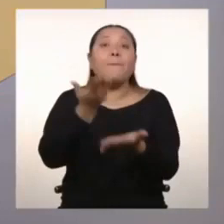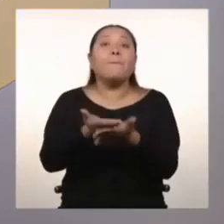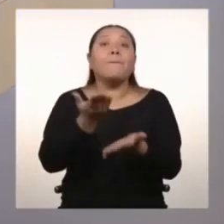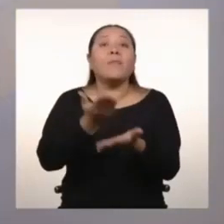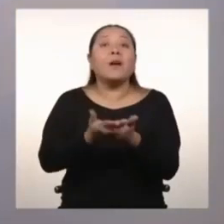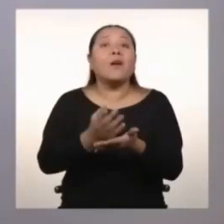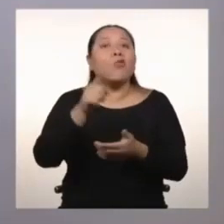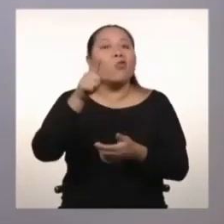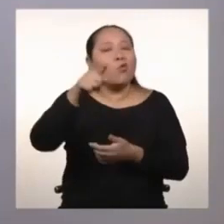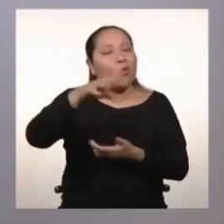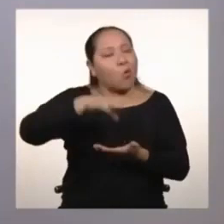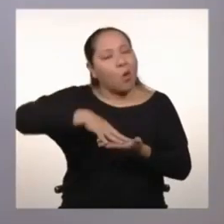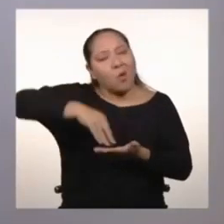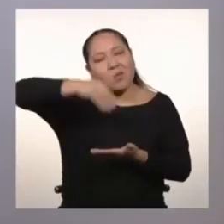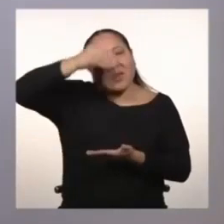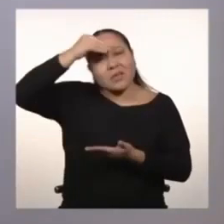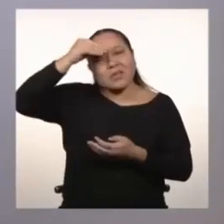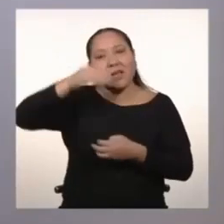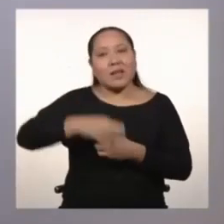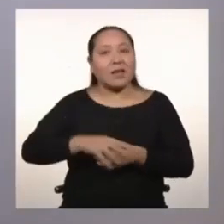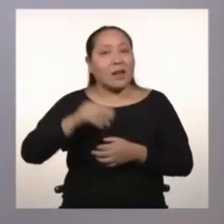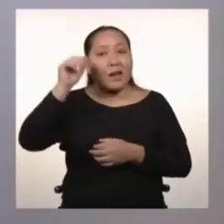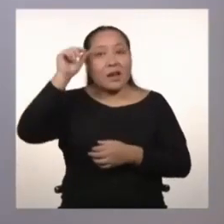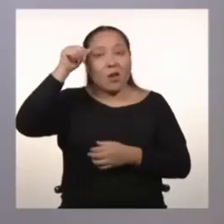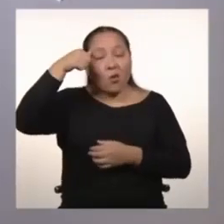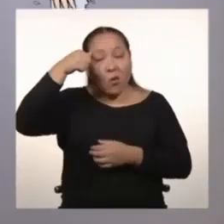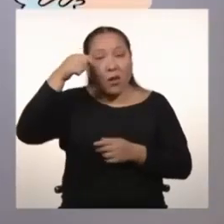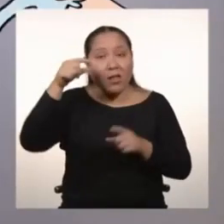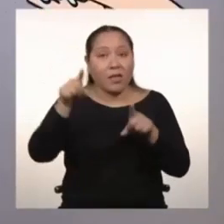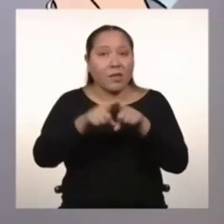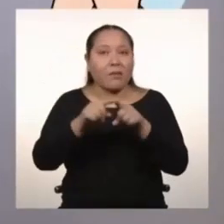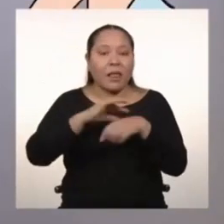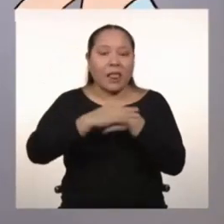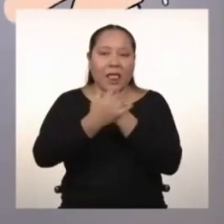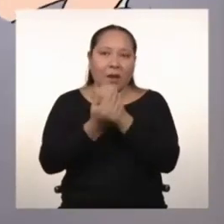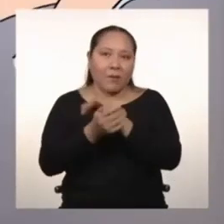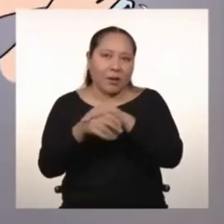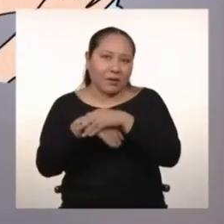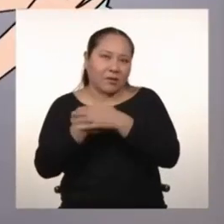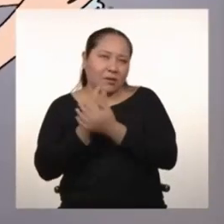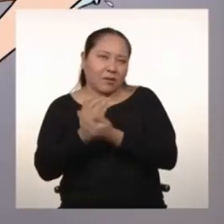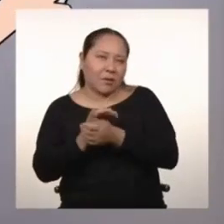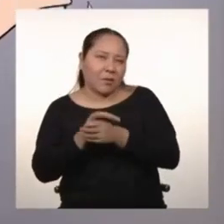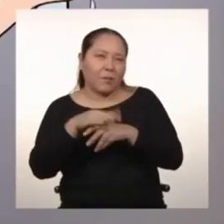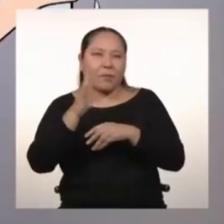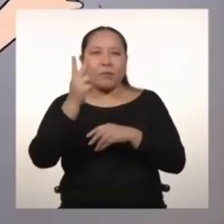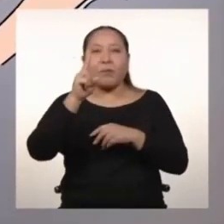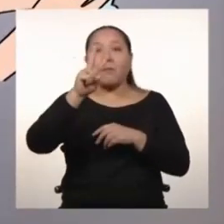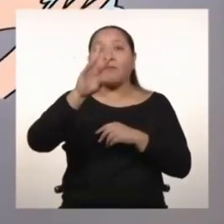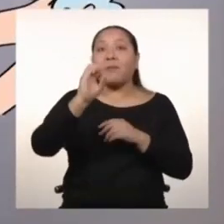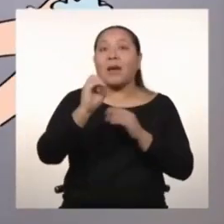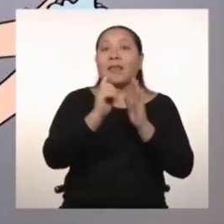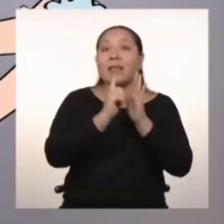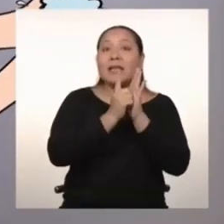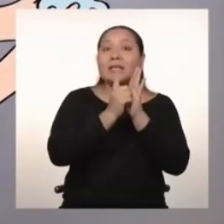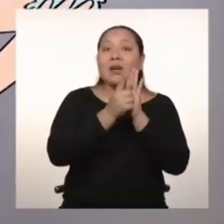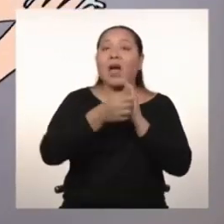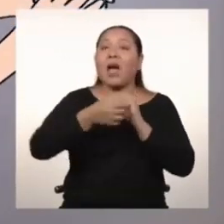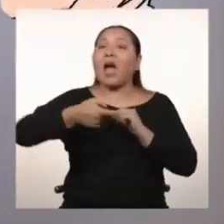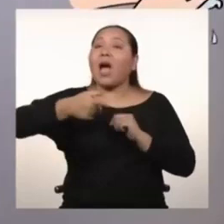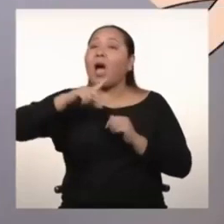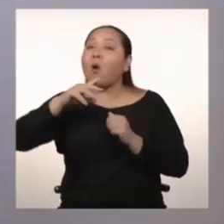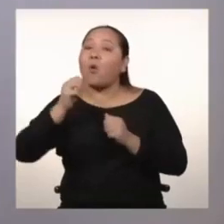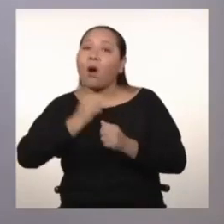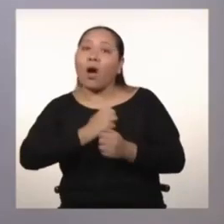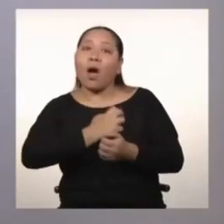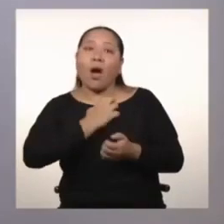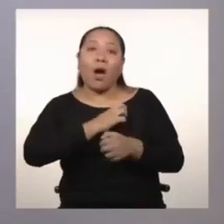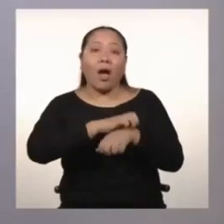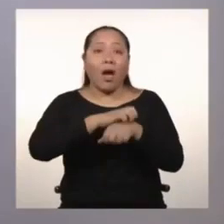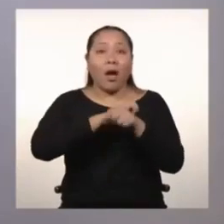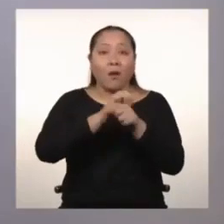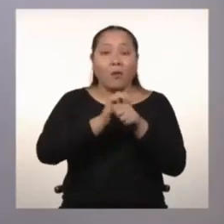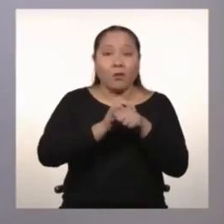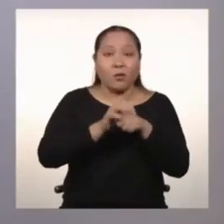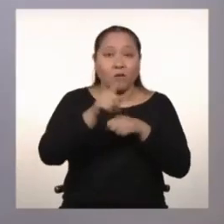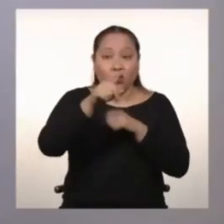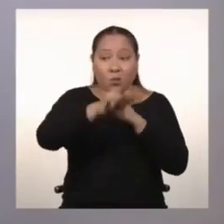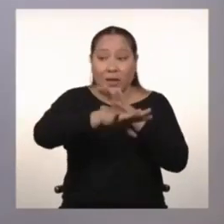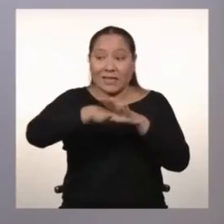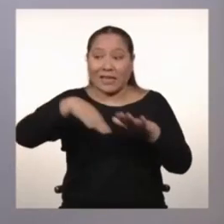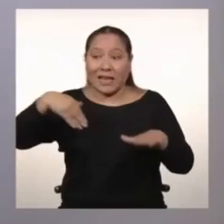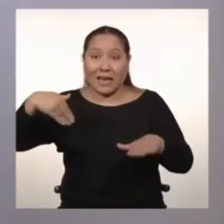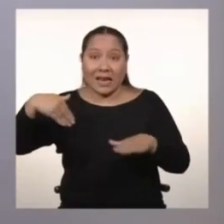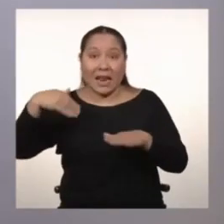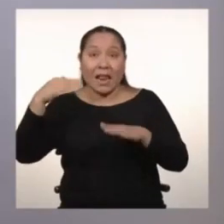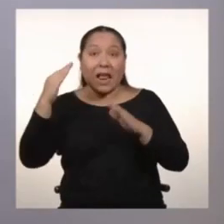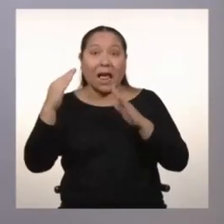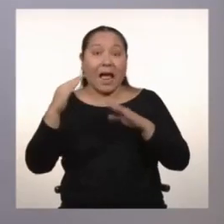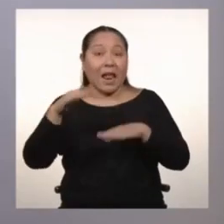evidencias de su aprendizaje. Recuerden también lavarse las manos por al menos 20 segundos con agua y con jabón. Y si van a salir a la calle, que